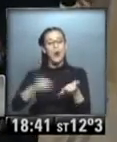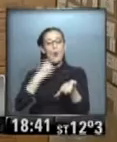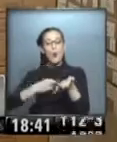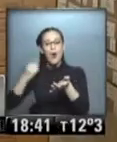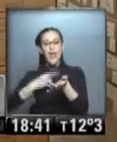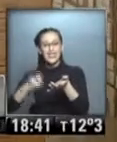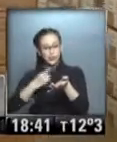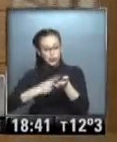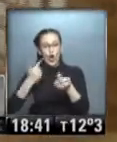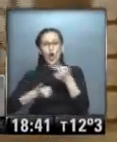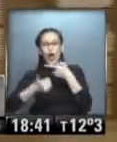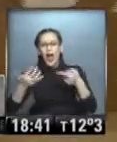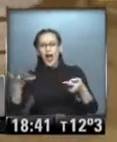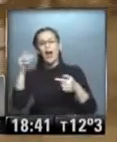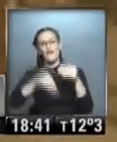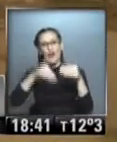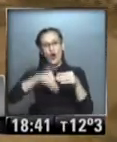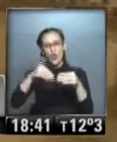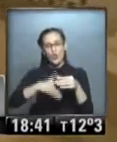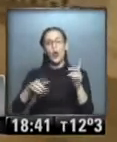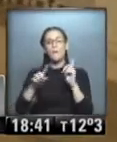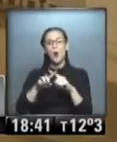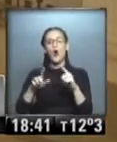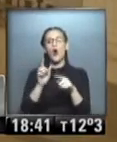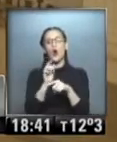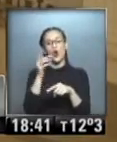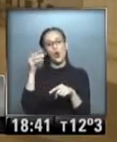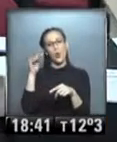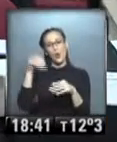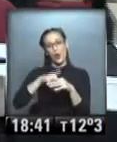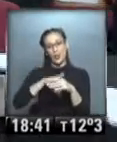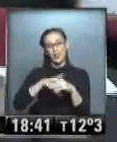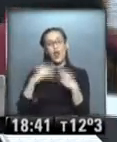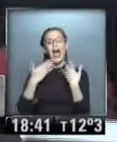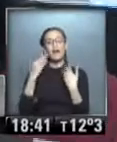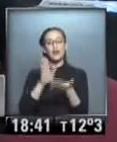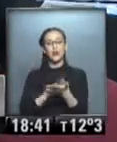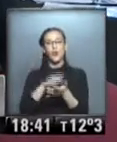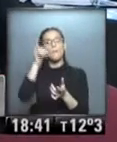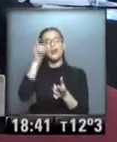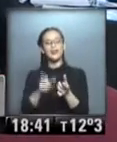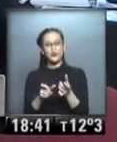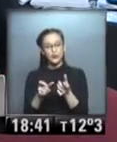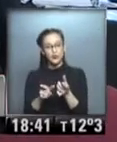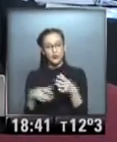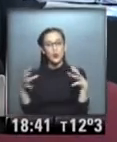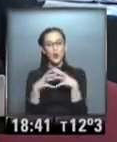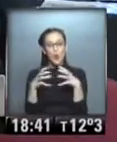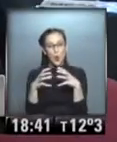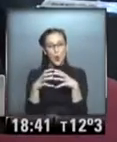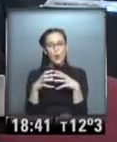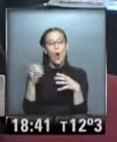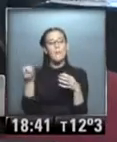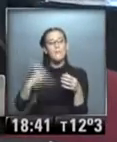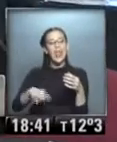legislatura. Consultada sobre las denuncias presentadas en las PASO, se refirió al registro de infractores y a la pérdida de los